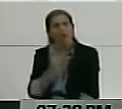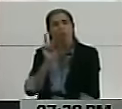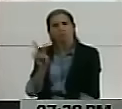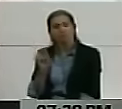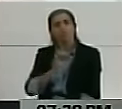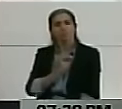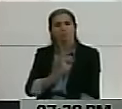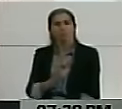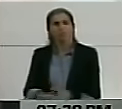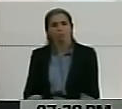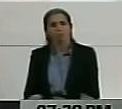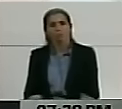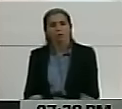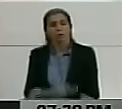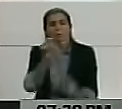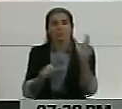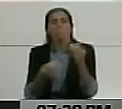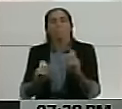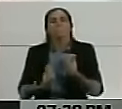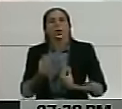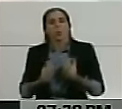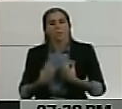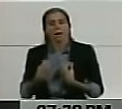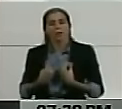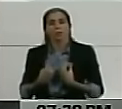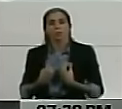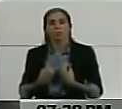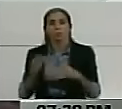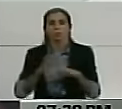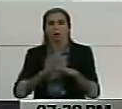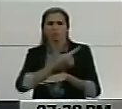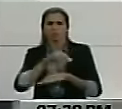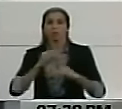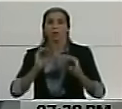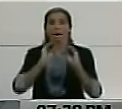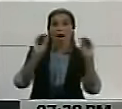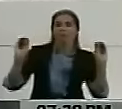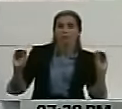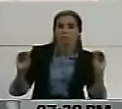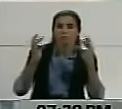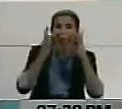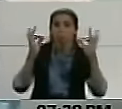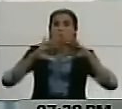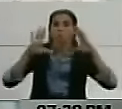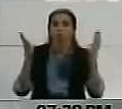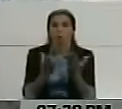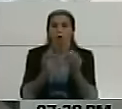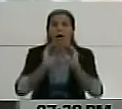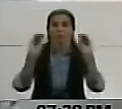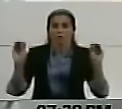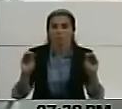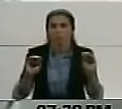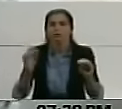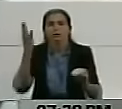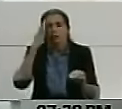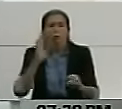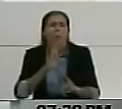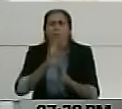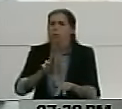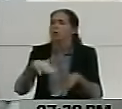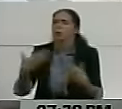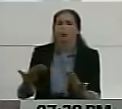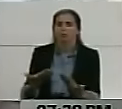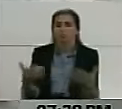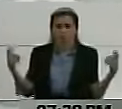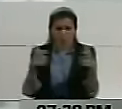A todo el que esté hoy preocupado por esta alerta que estamos lanzando al país y al mundo, sepa que la mejor respuesta no es esta